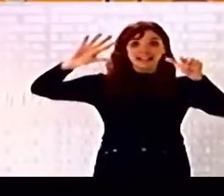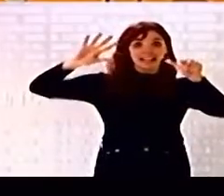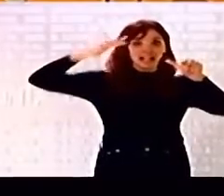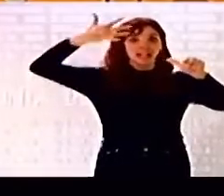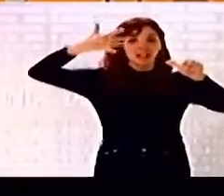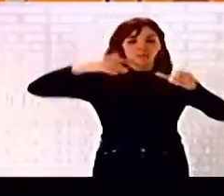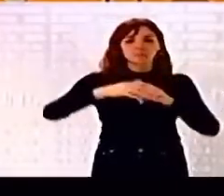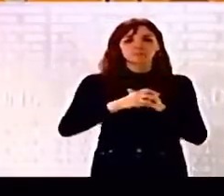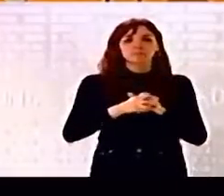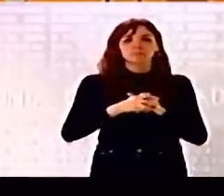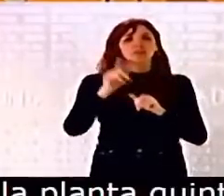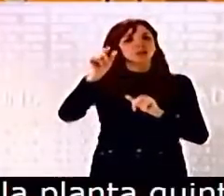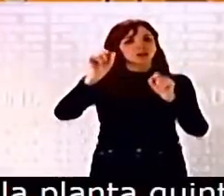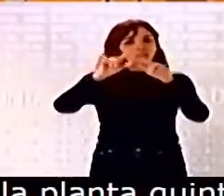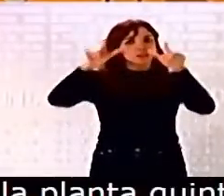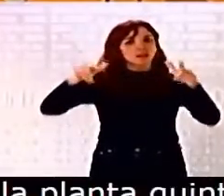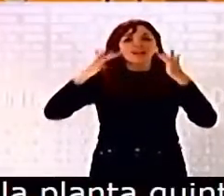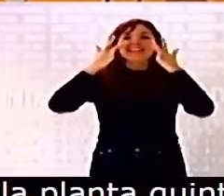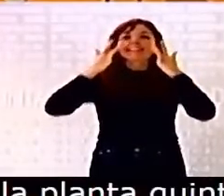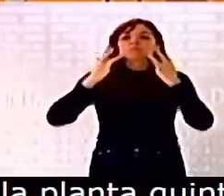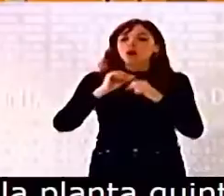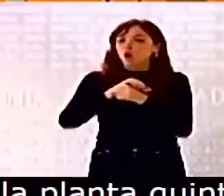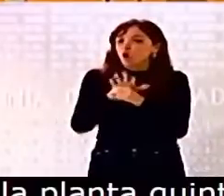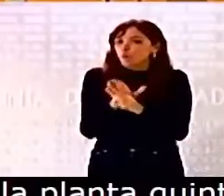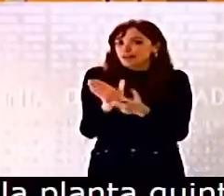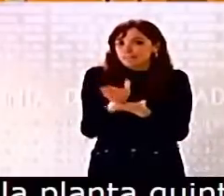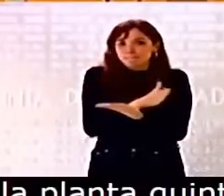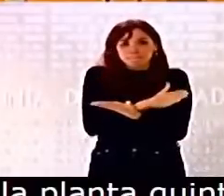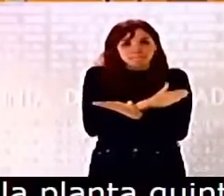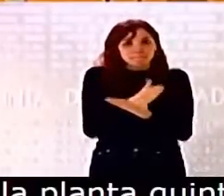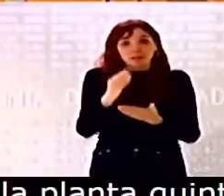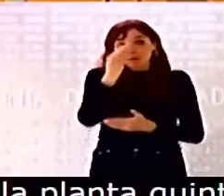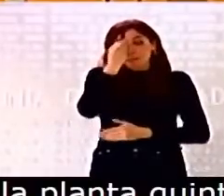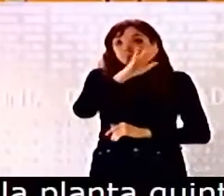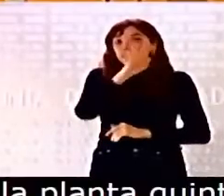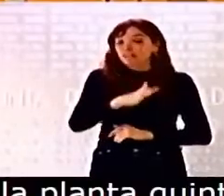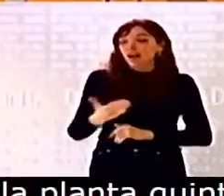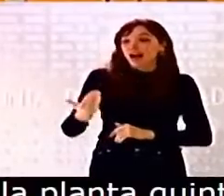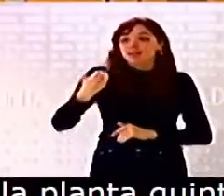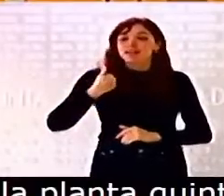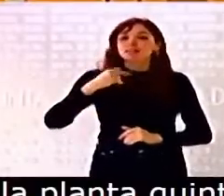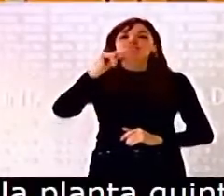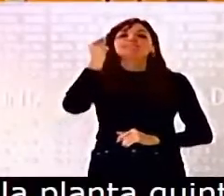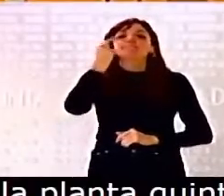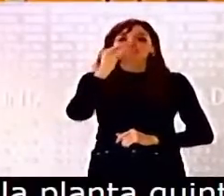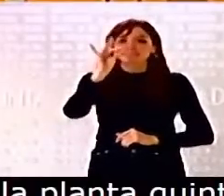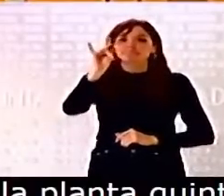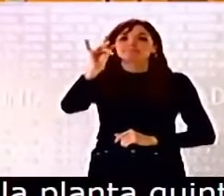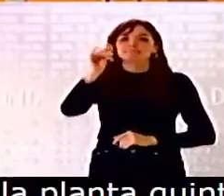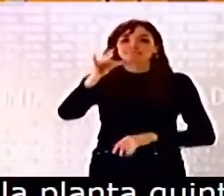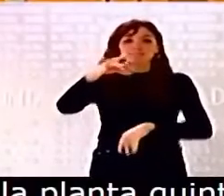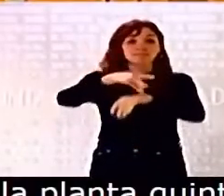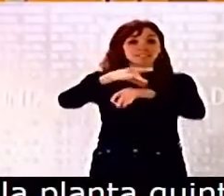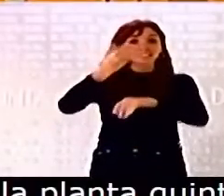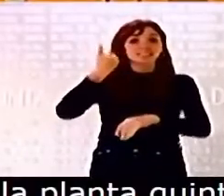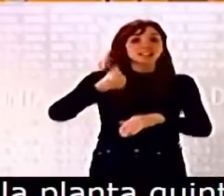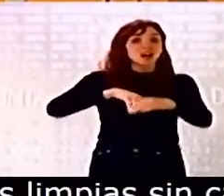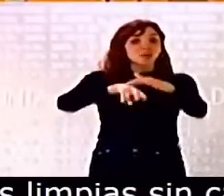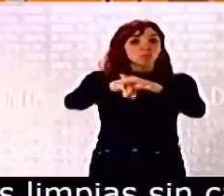consideradas limpias, sin casos COVID, y que parece ser que desde ayer sí que se han detectado casos entre pacientes